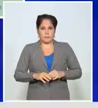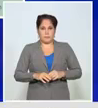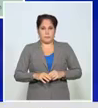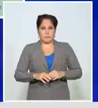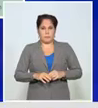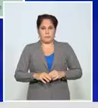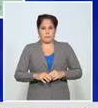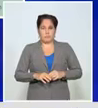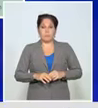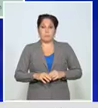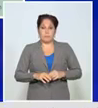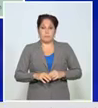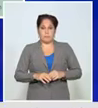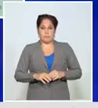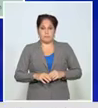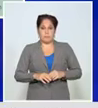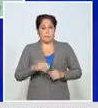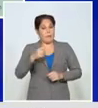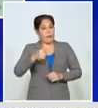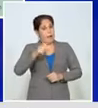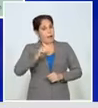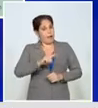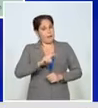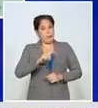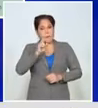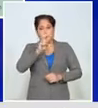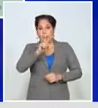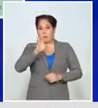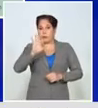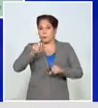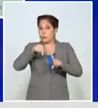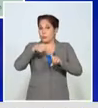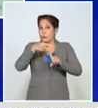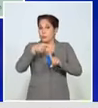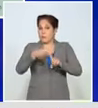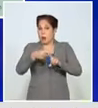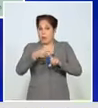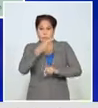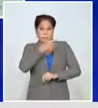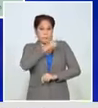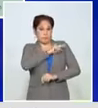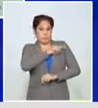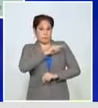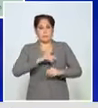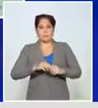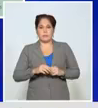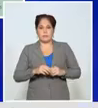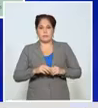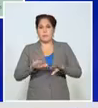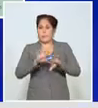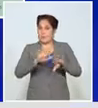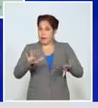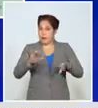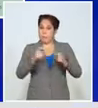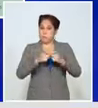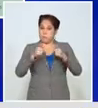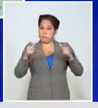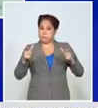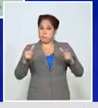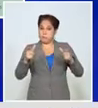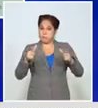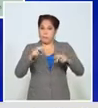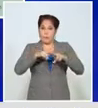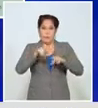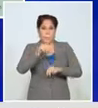ayer, incluso 28 más que la jornada anterior, que ya había sido elevado.